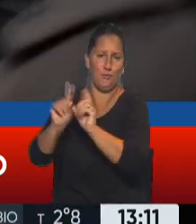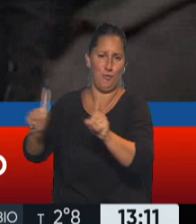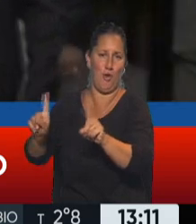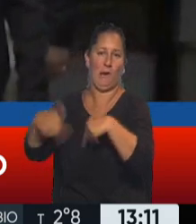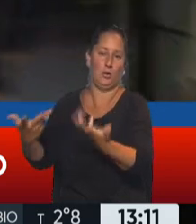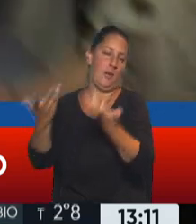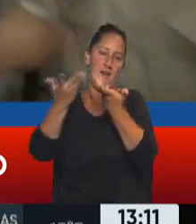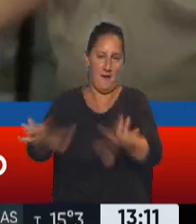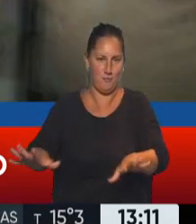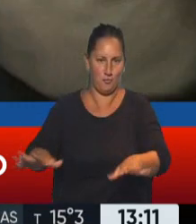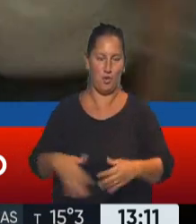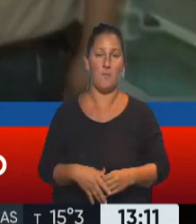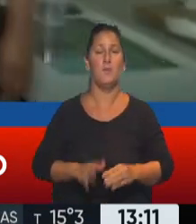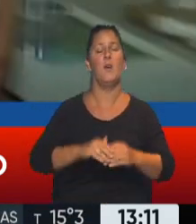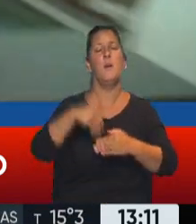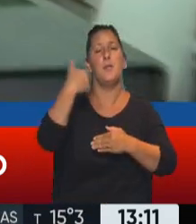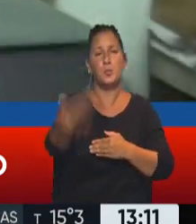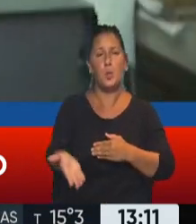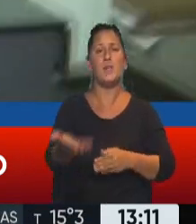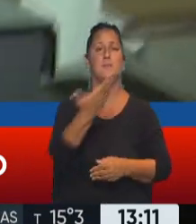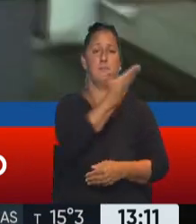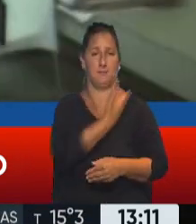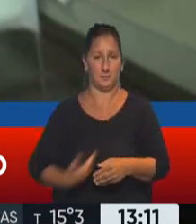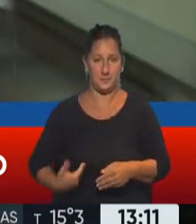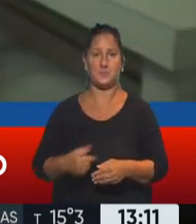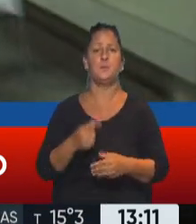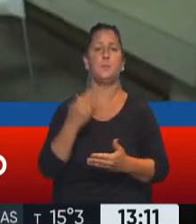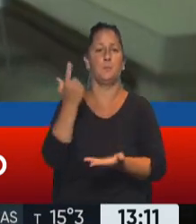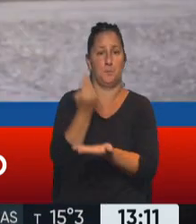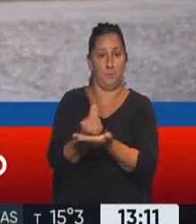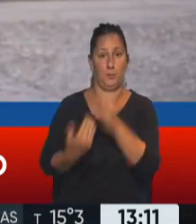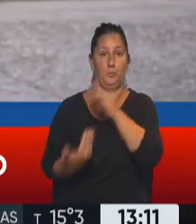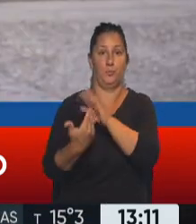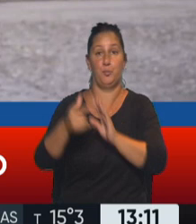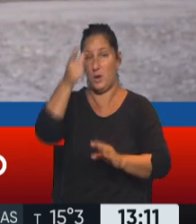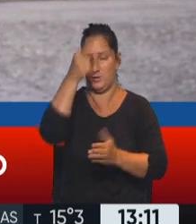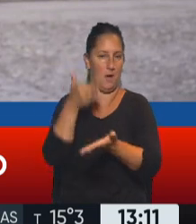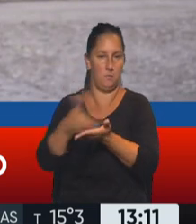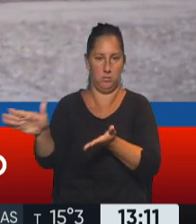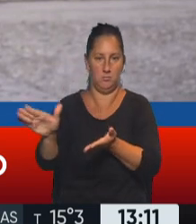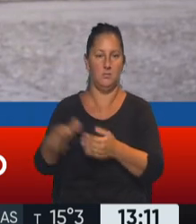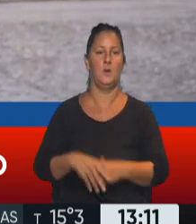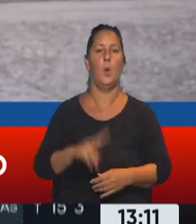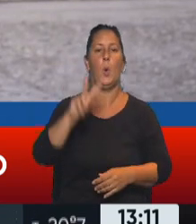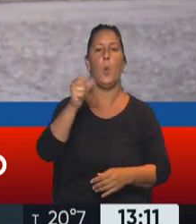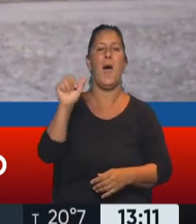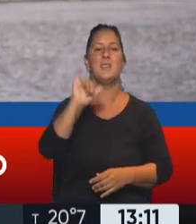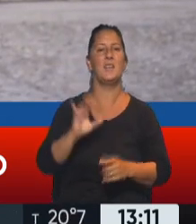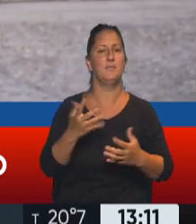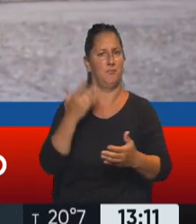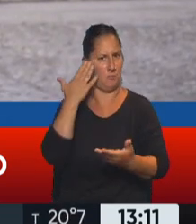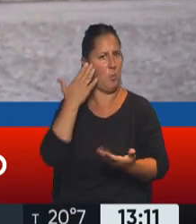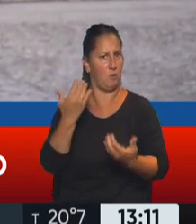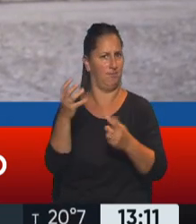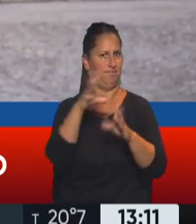Guillén. Más tarde, el mandatario relevó al comandante de la policía. Vázquez, una referente de los derechos humanos en